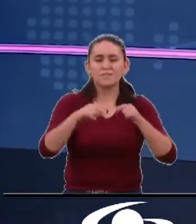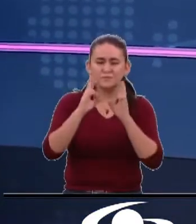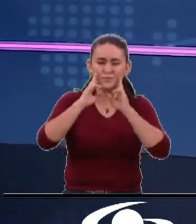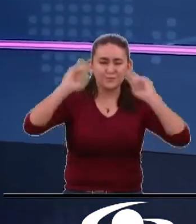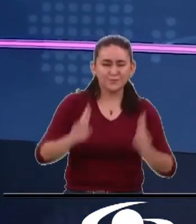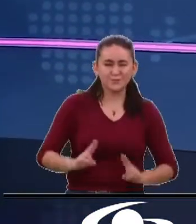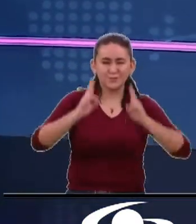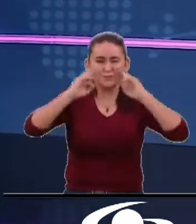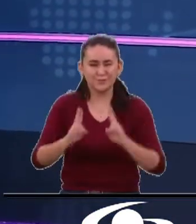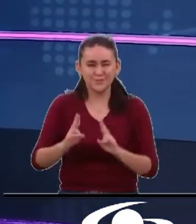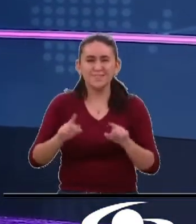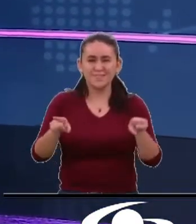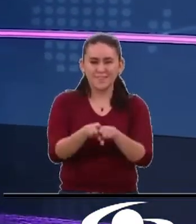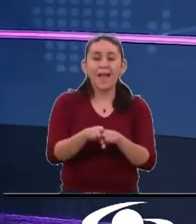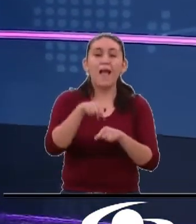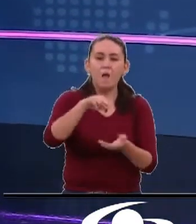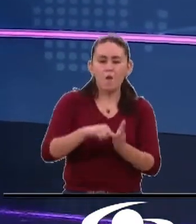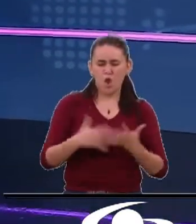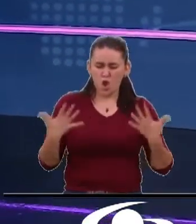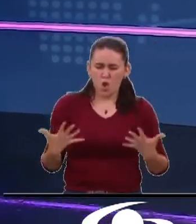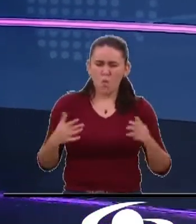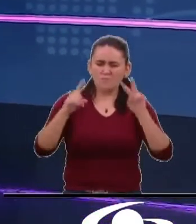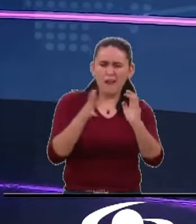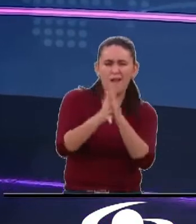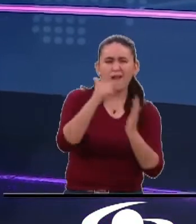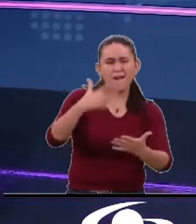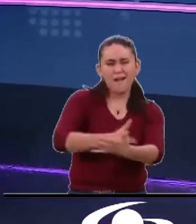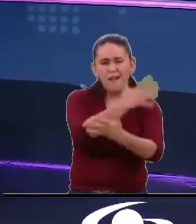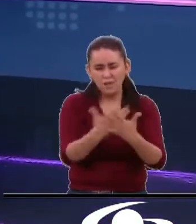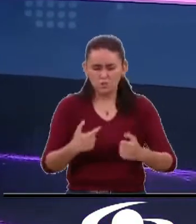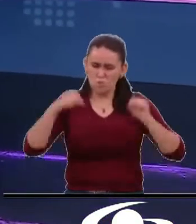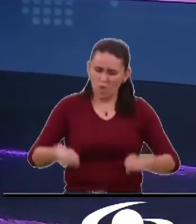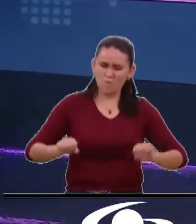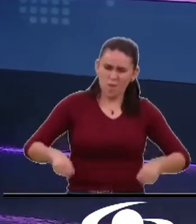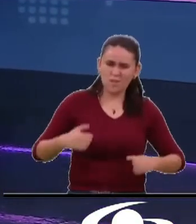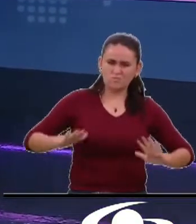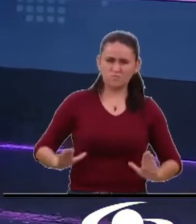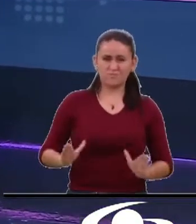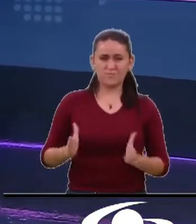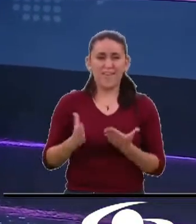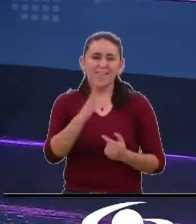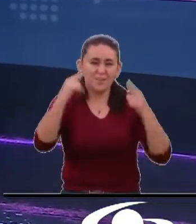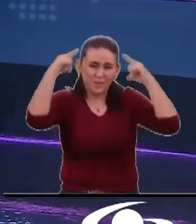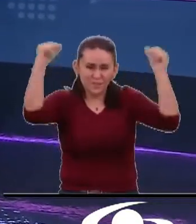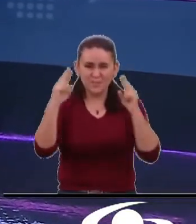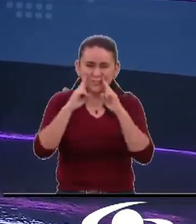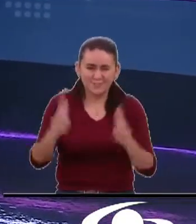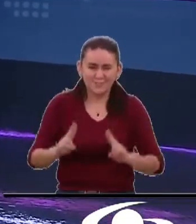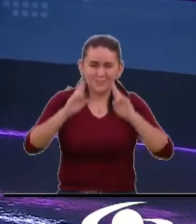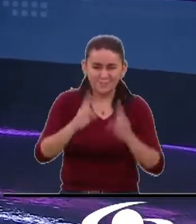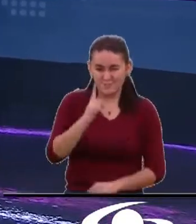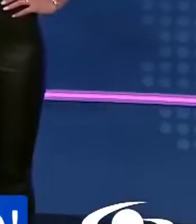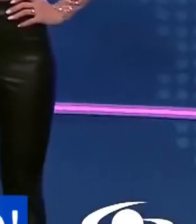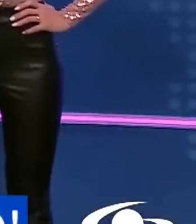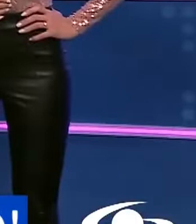canción Electric, un tema que habla de la superación y que tiene como estrella en su video al tierno Pikachu. Les mando un abrazo y